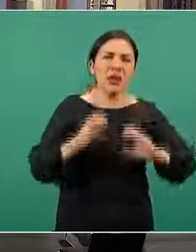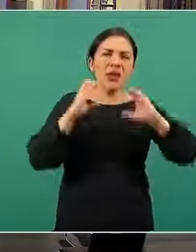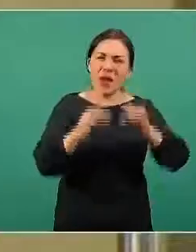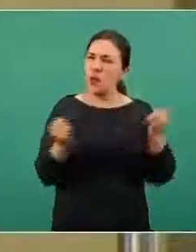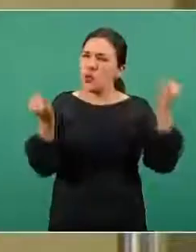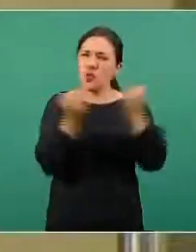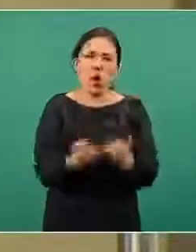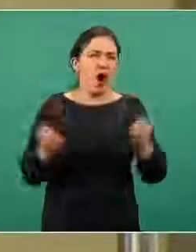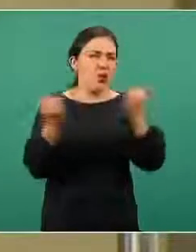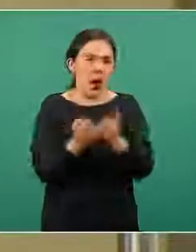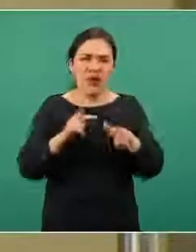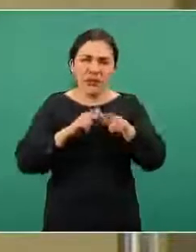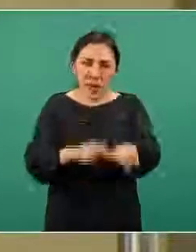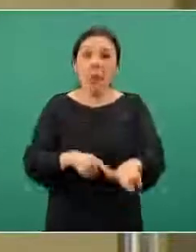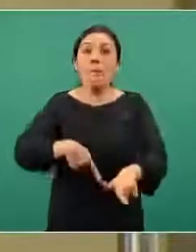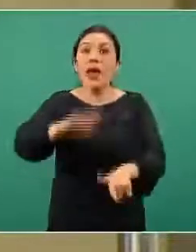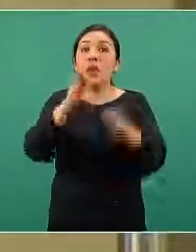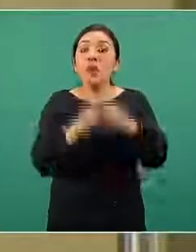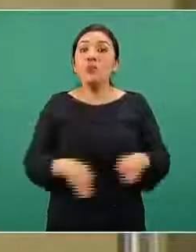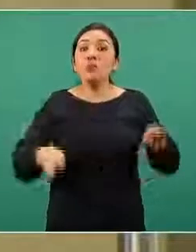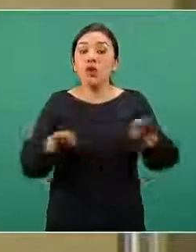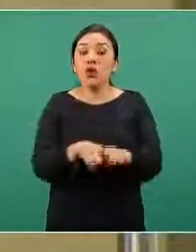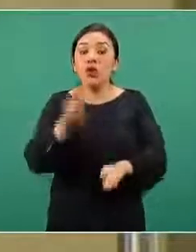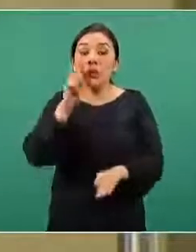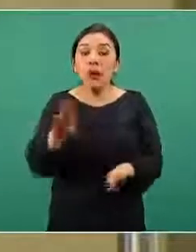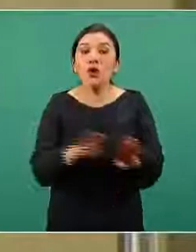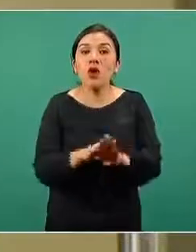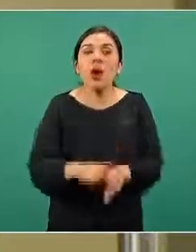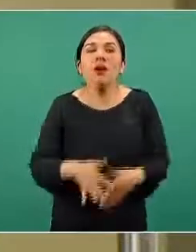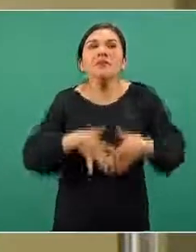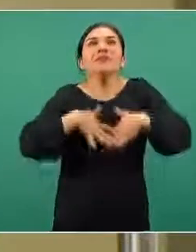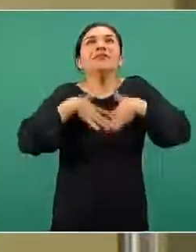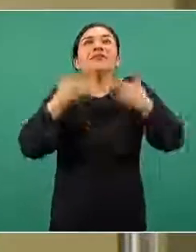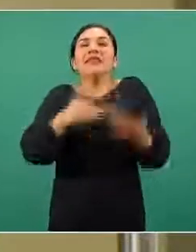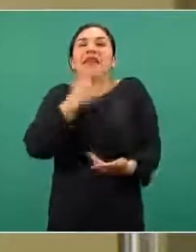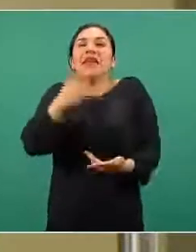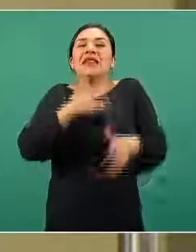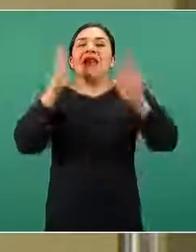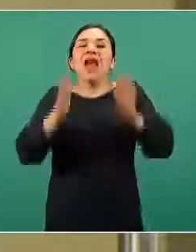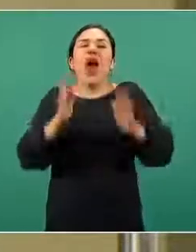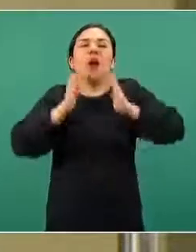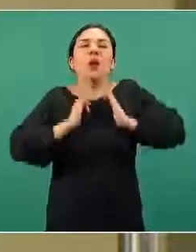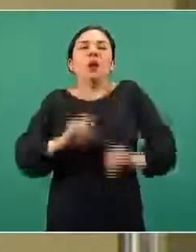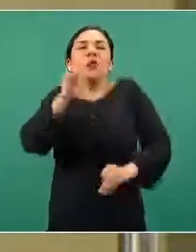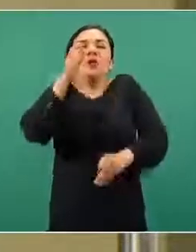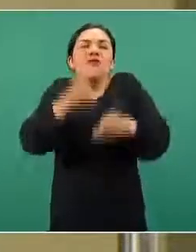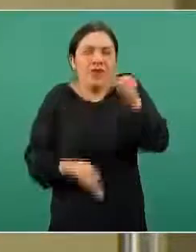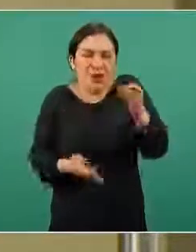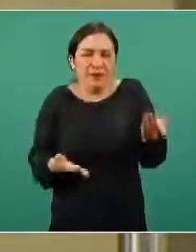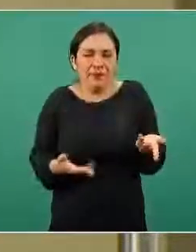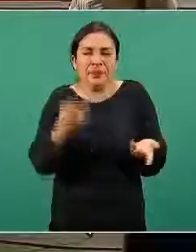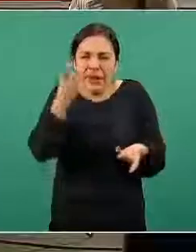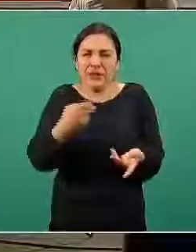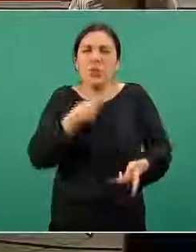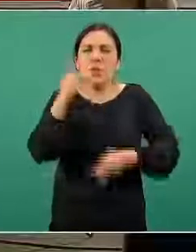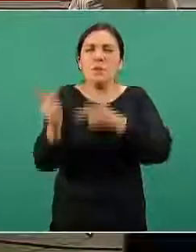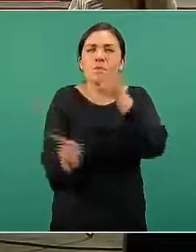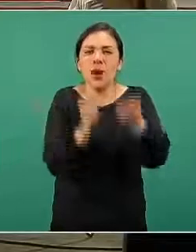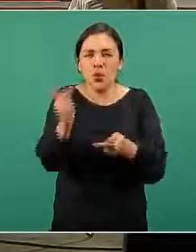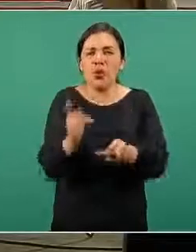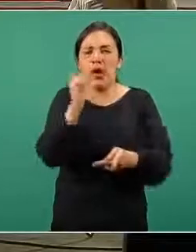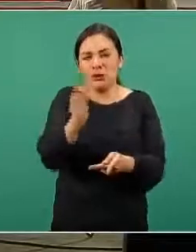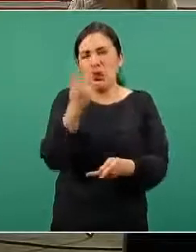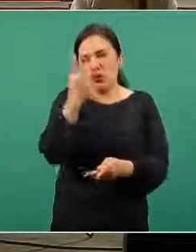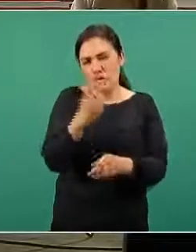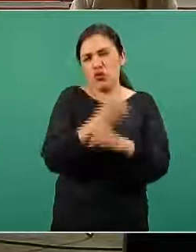haciendo, es muy importante tener este respiro de celebración. Entonces, en ese sentido, la pregunta que quiero hacer